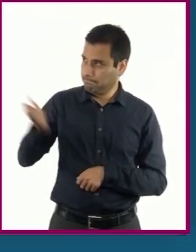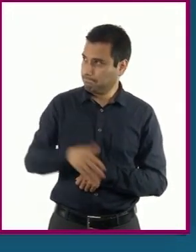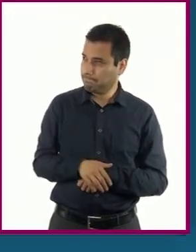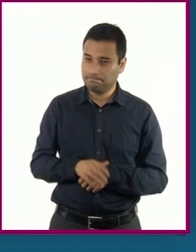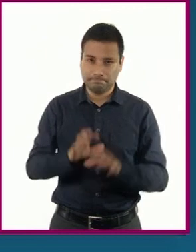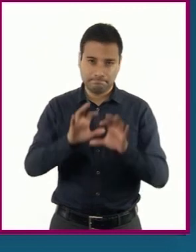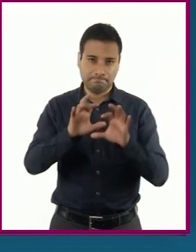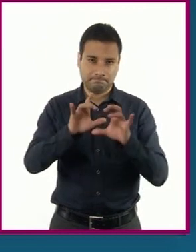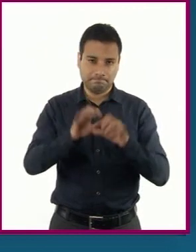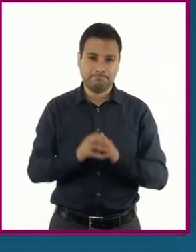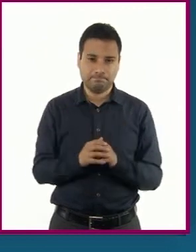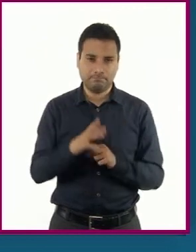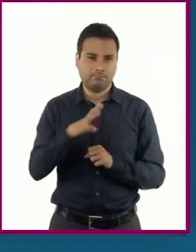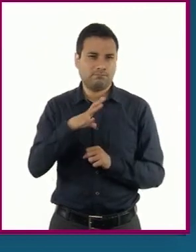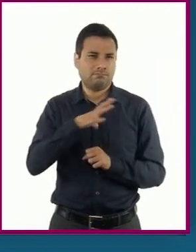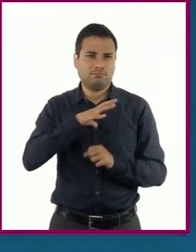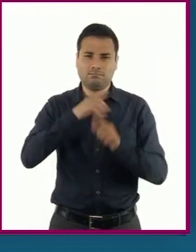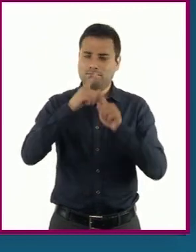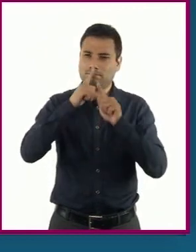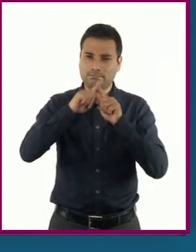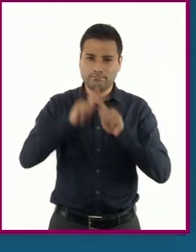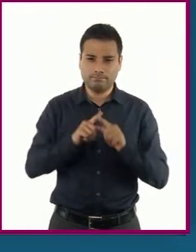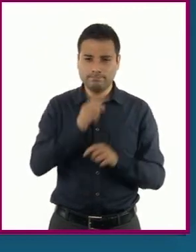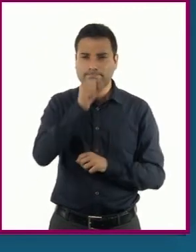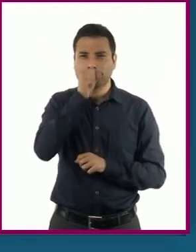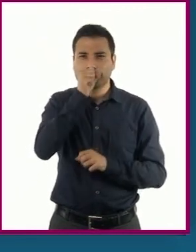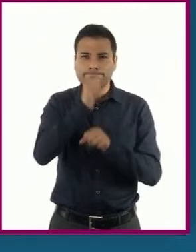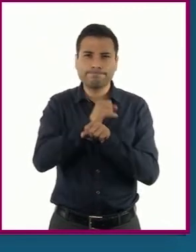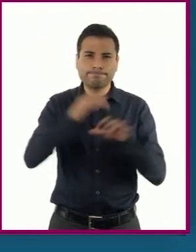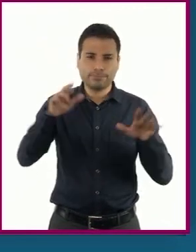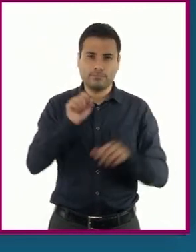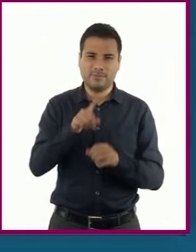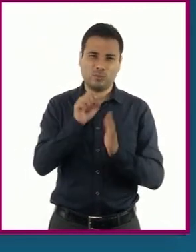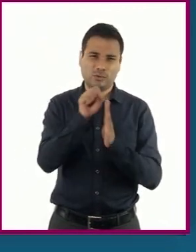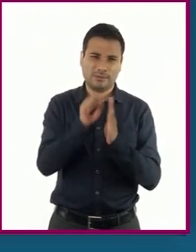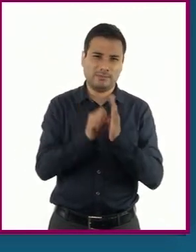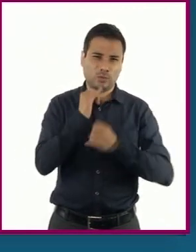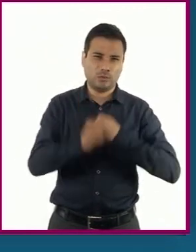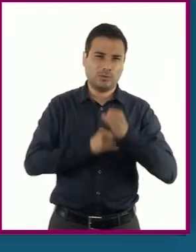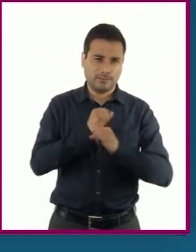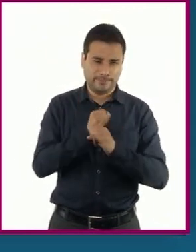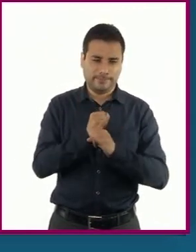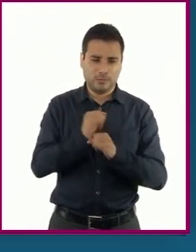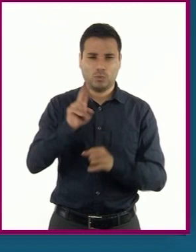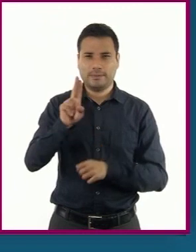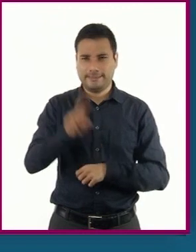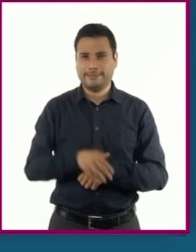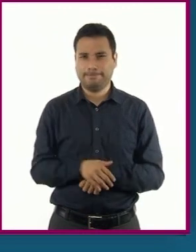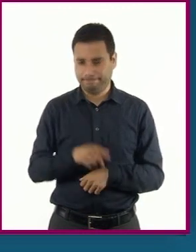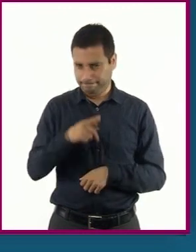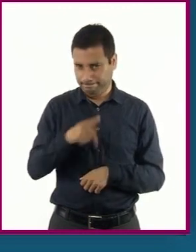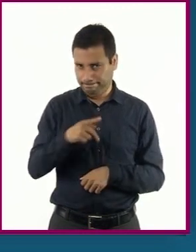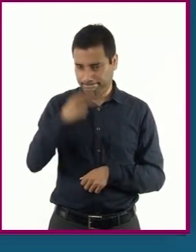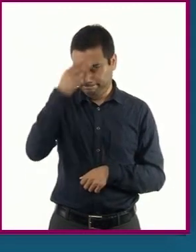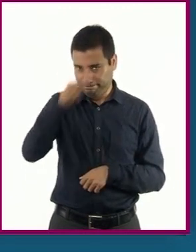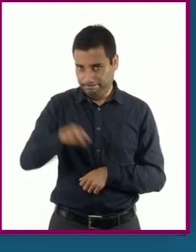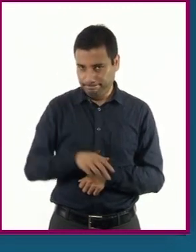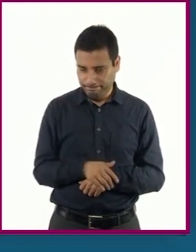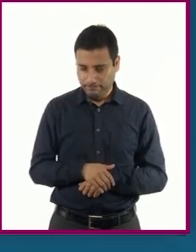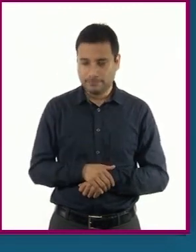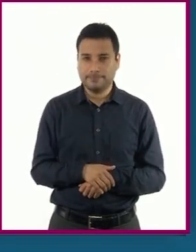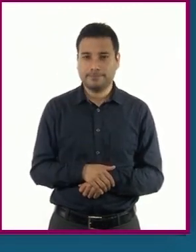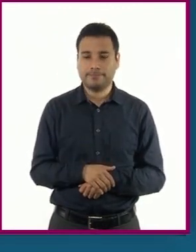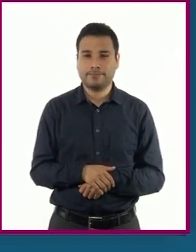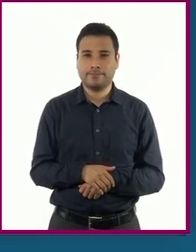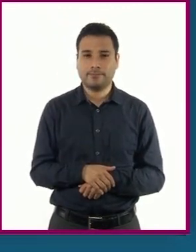En ella encontrarán información con respecto al Sistema Internacional de Medidas en nuestro país, México,